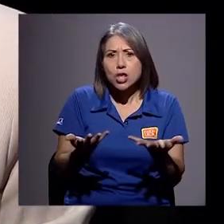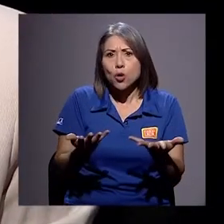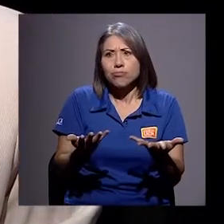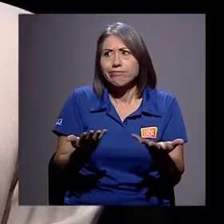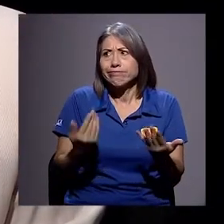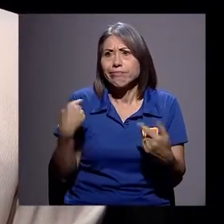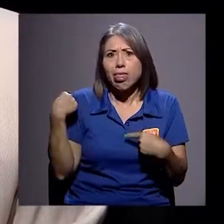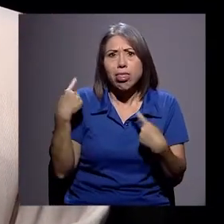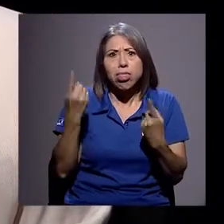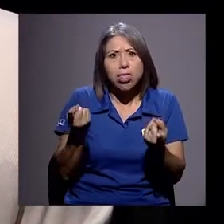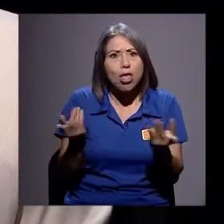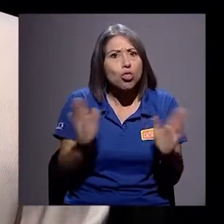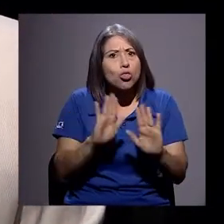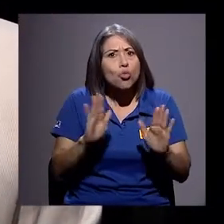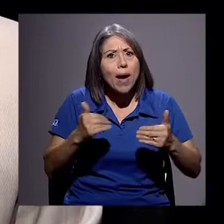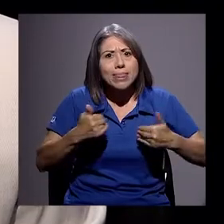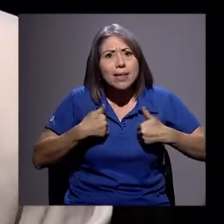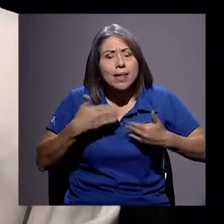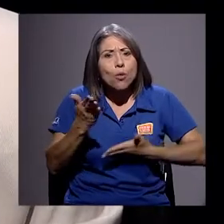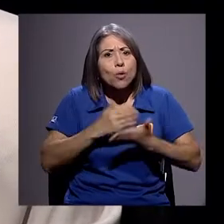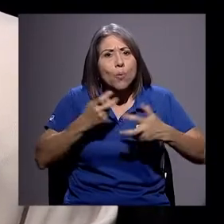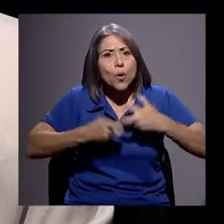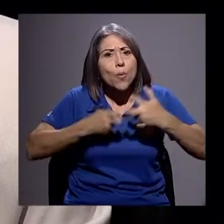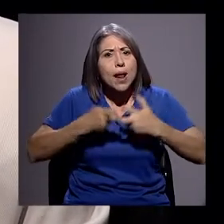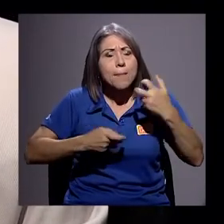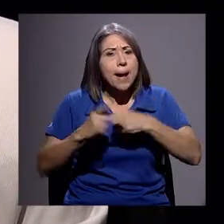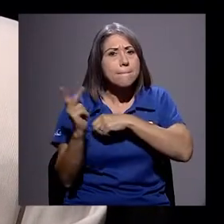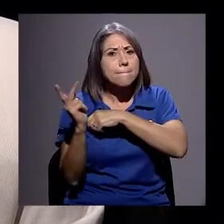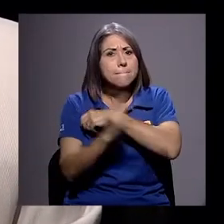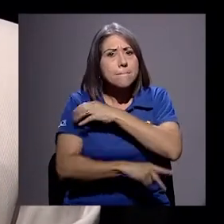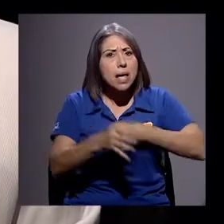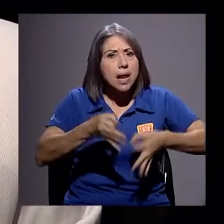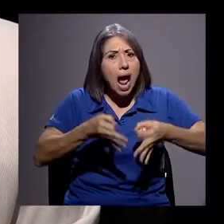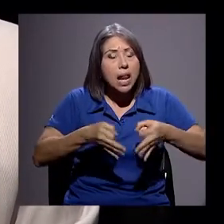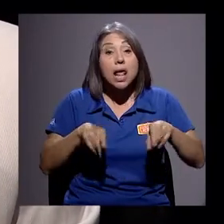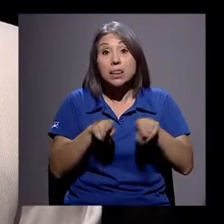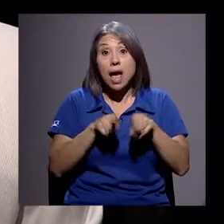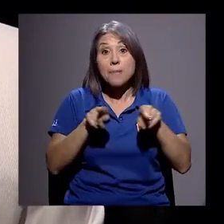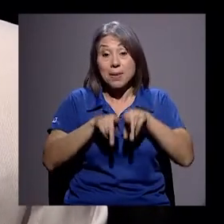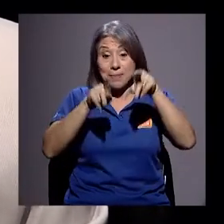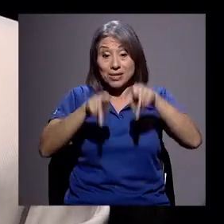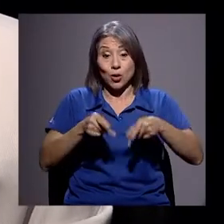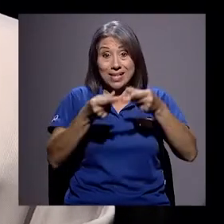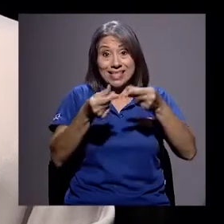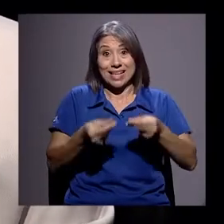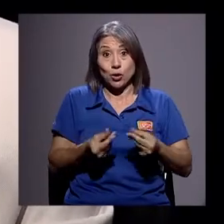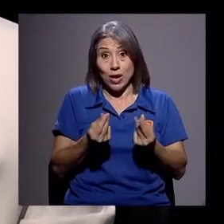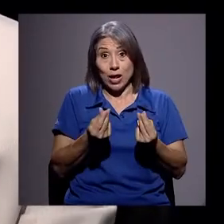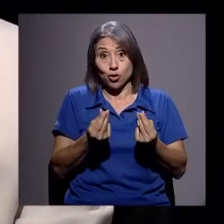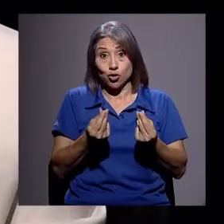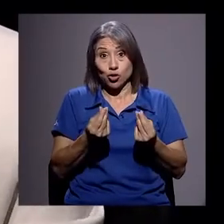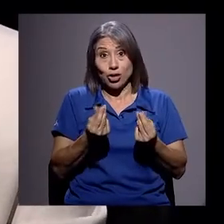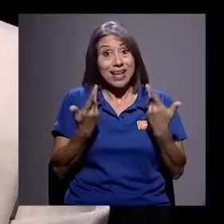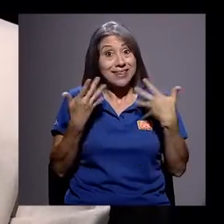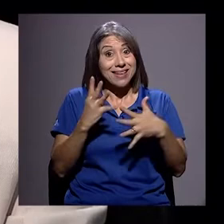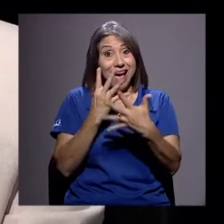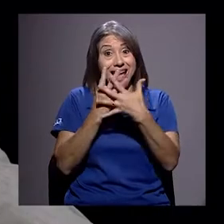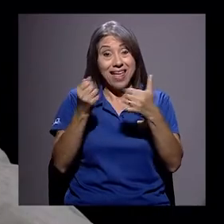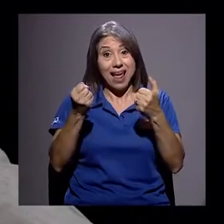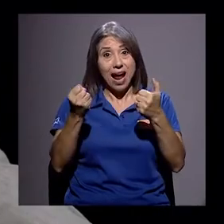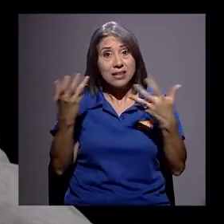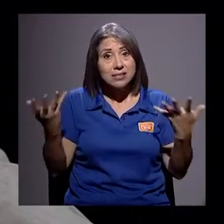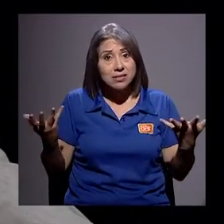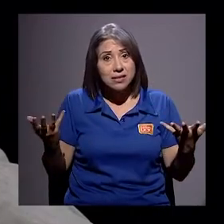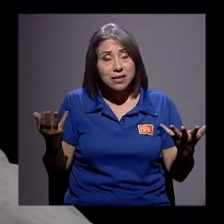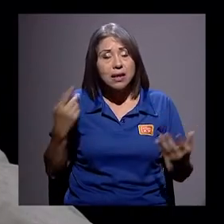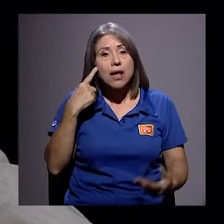ha tenido algún problema ya penal tenemos hasta tesoreros de partidos que han estado o que están en la cárcel porque